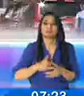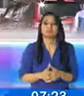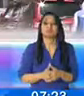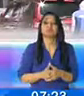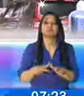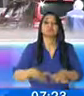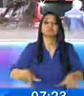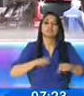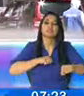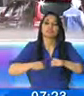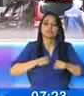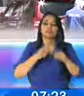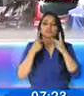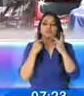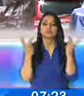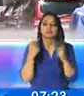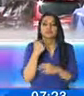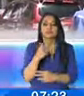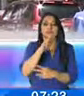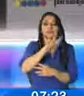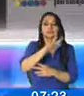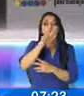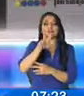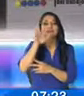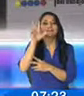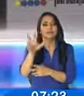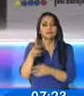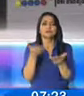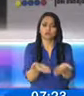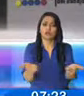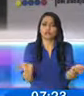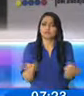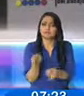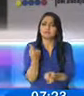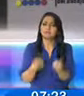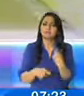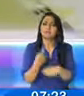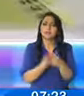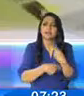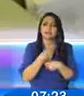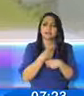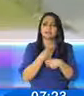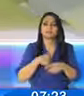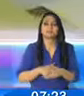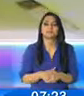público anunció que son 333 bienes que se pondrán a la venta